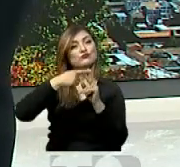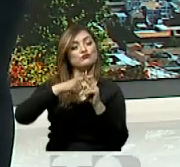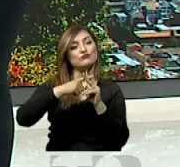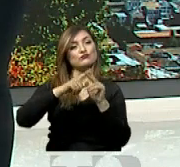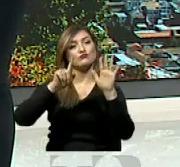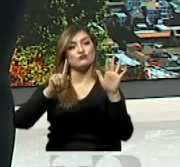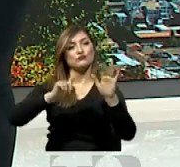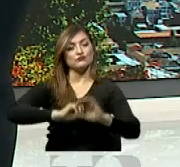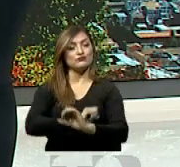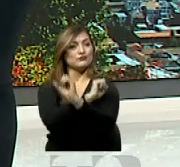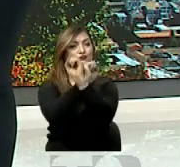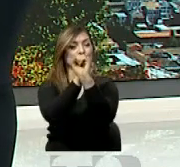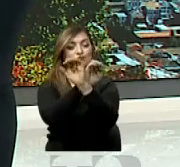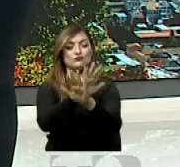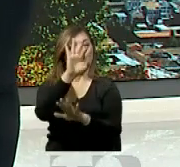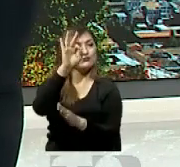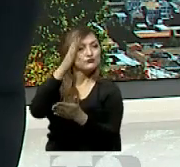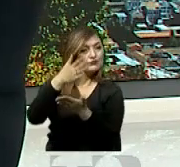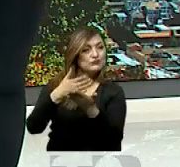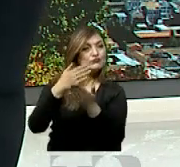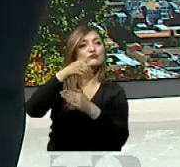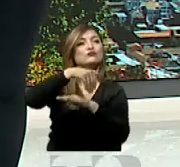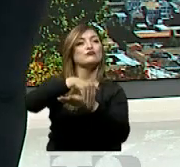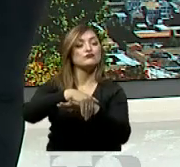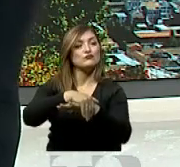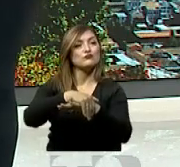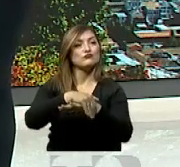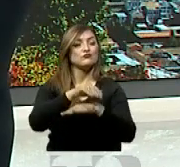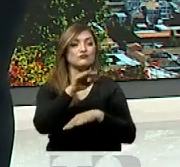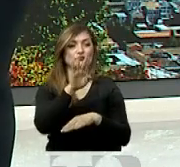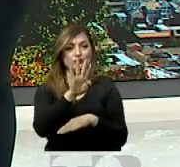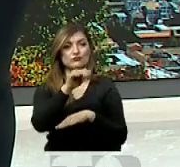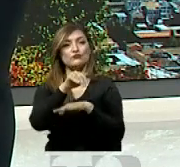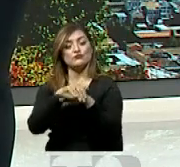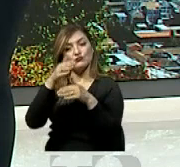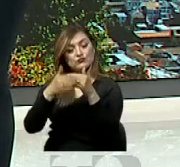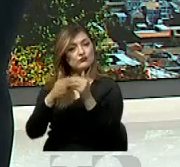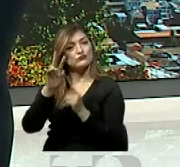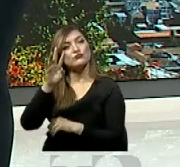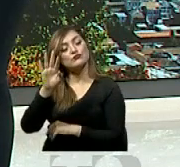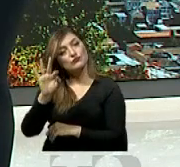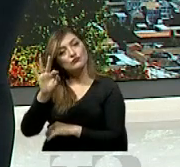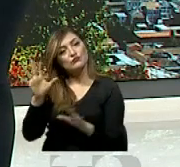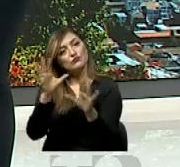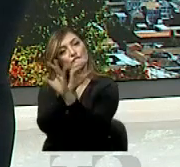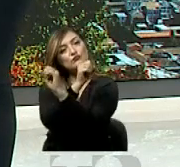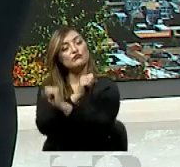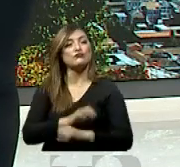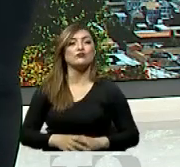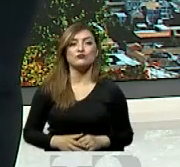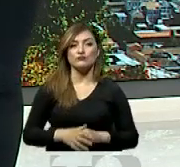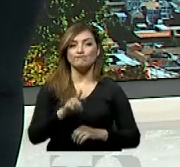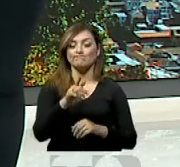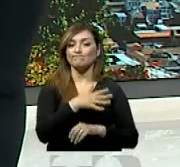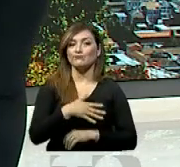las 6 de la mañana, termina a las 9 y media y en horas de la tarde a partir de las 16 horas hasta las 21 horas. por favor,